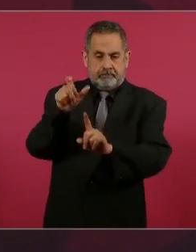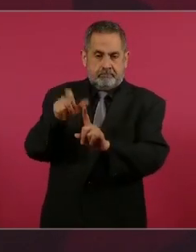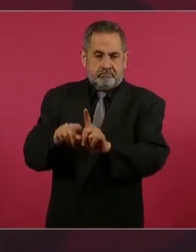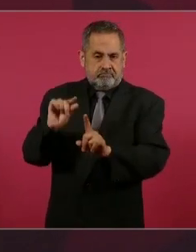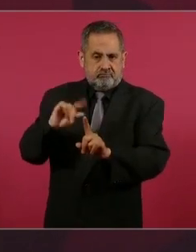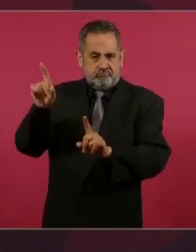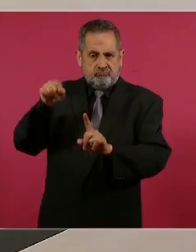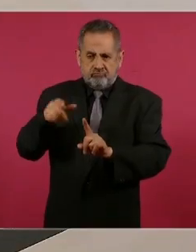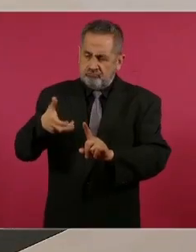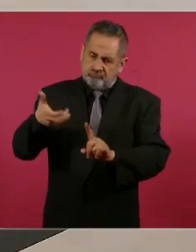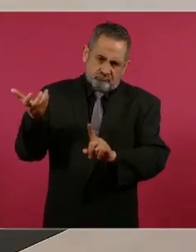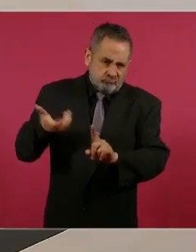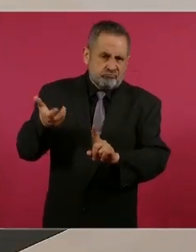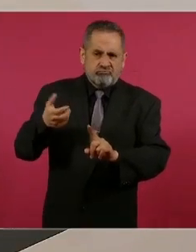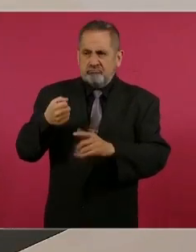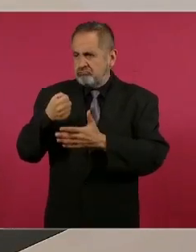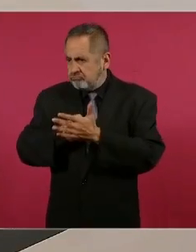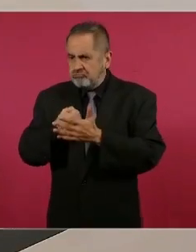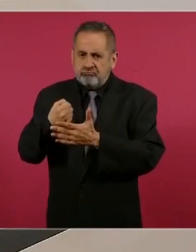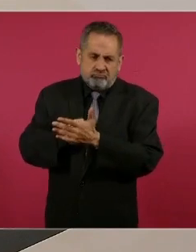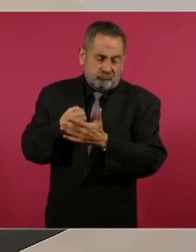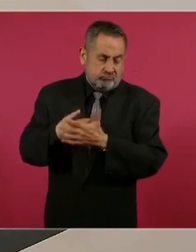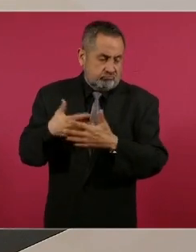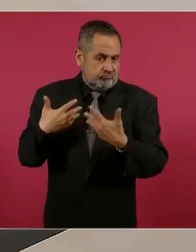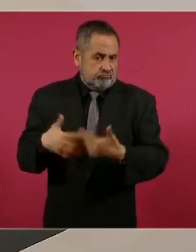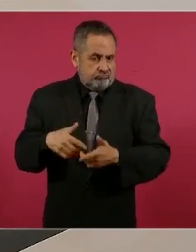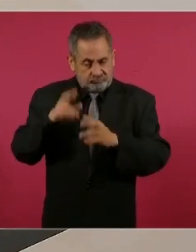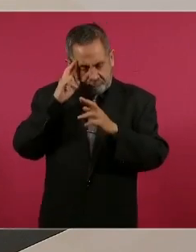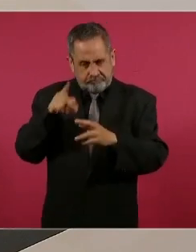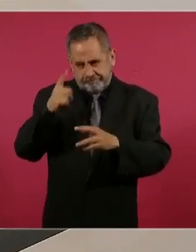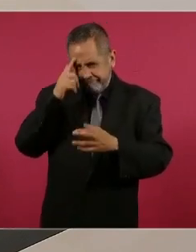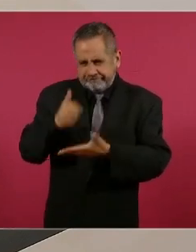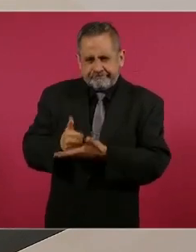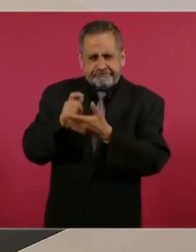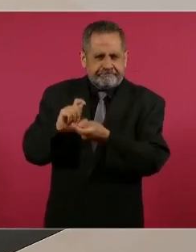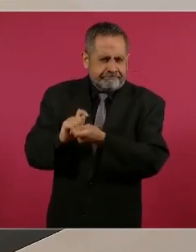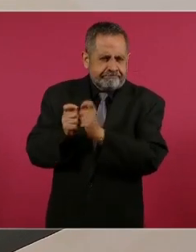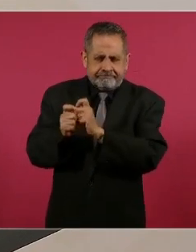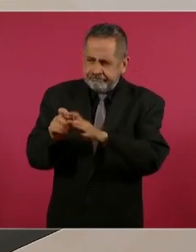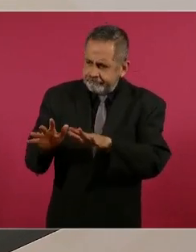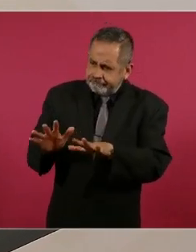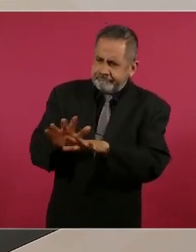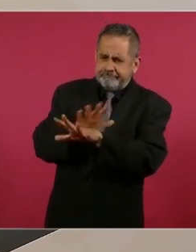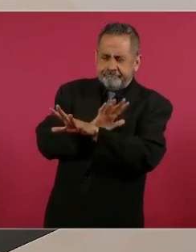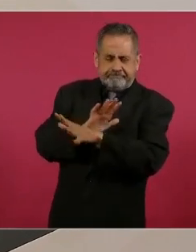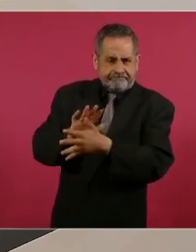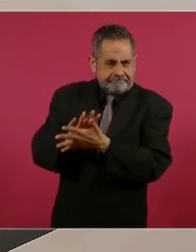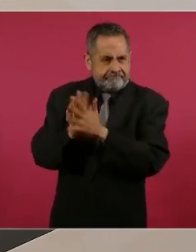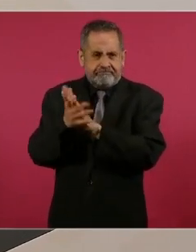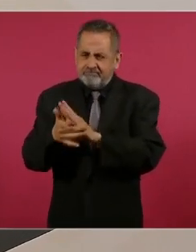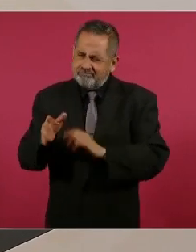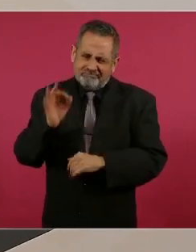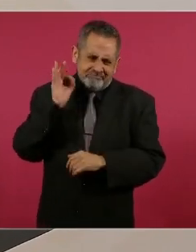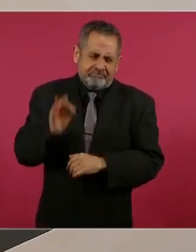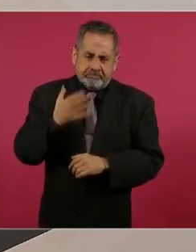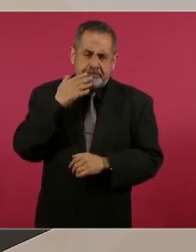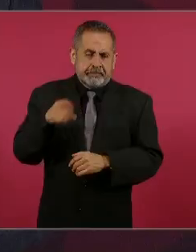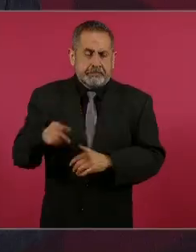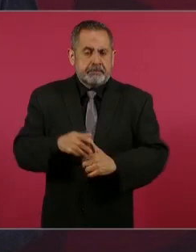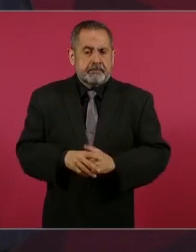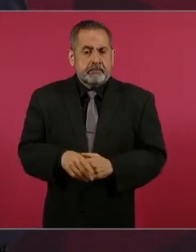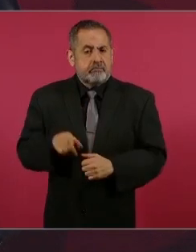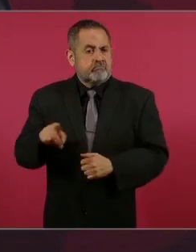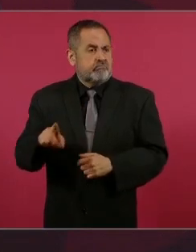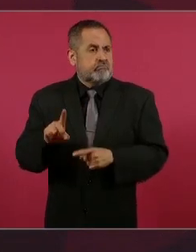protagonista, un actor principal en la transformación de nuestro país. Él desde